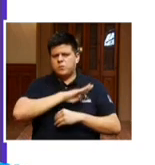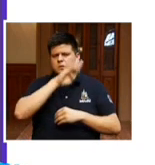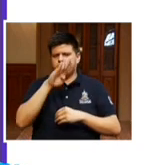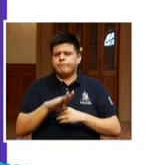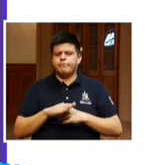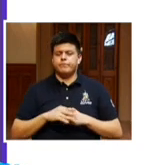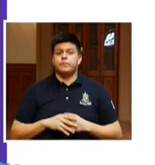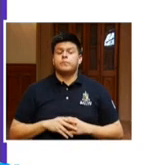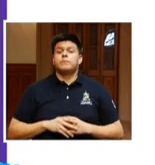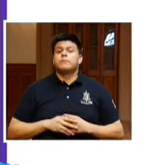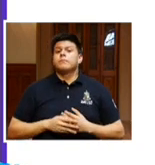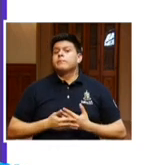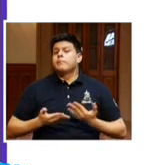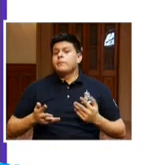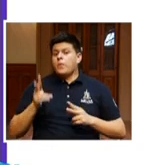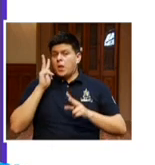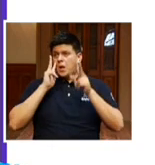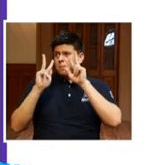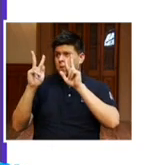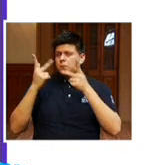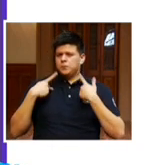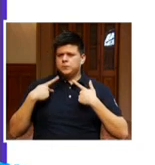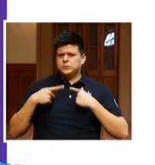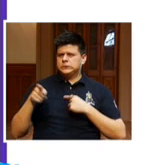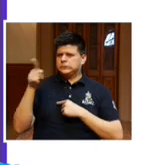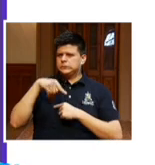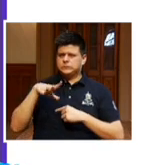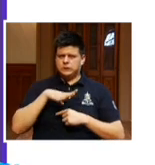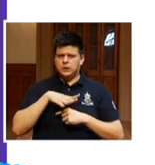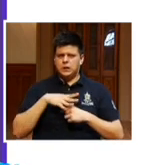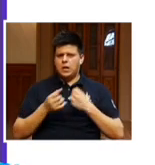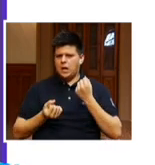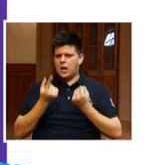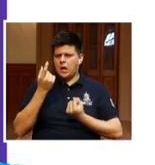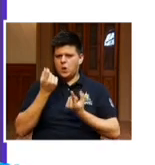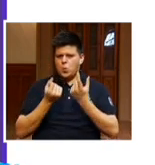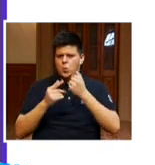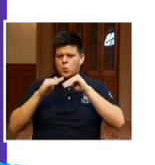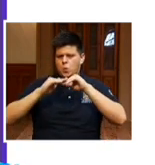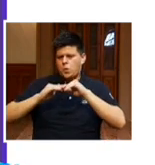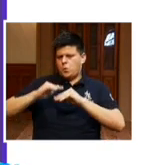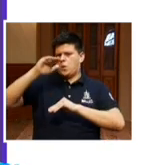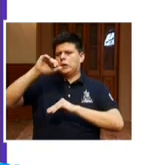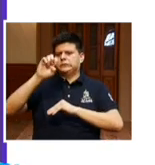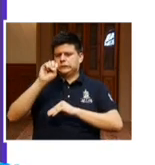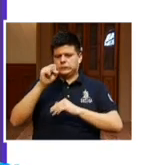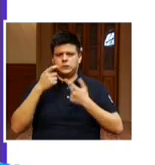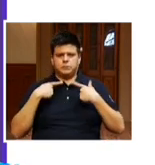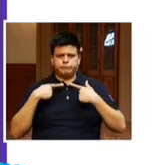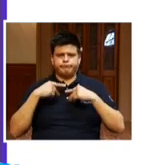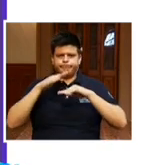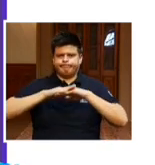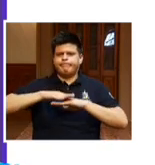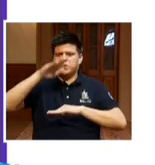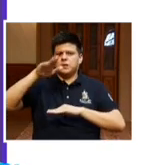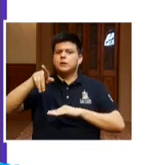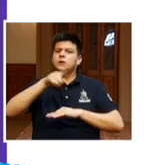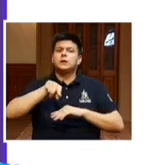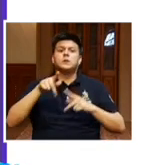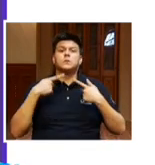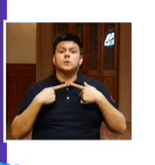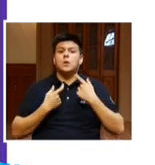Si se fijan, hay pacientes de edad de más de 60, pero también tenemos pacientes muy